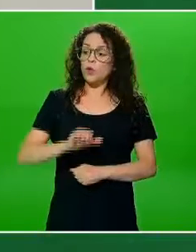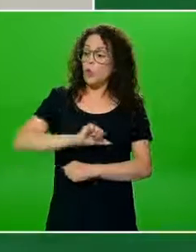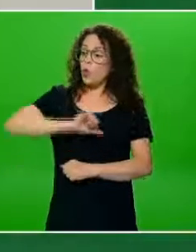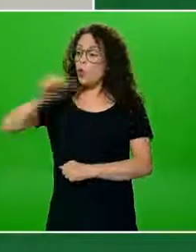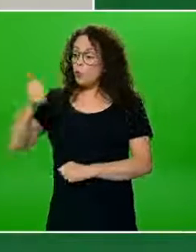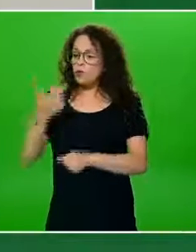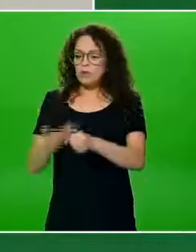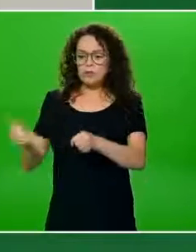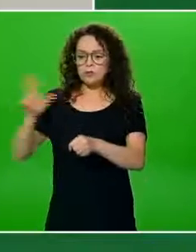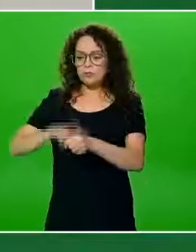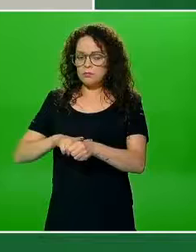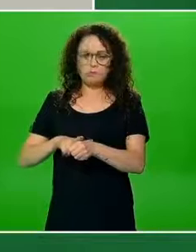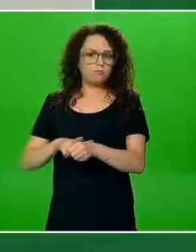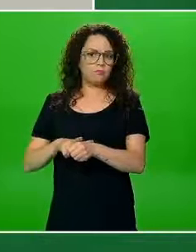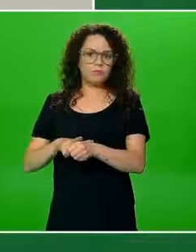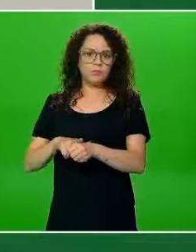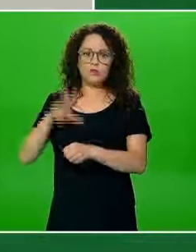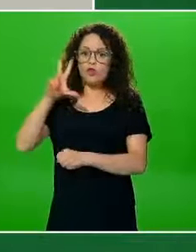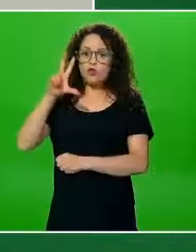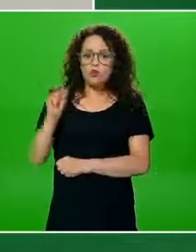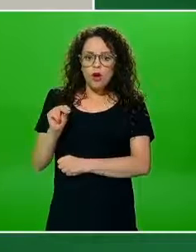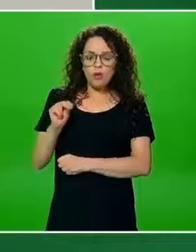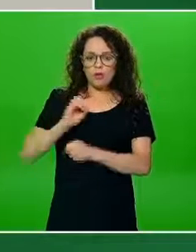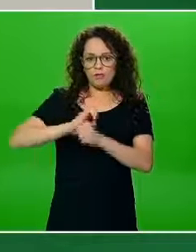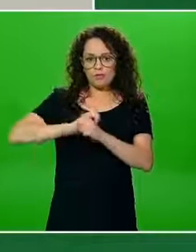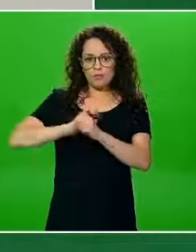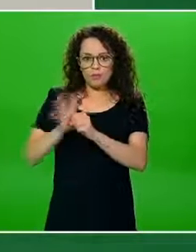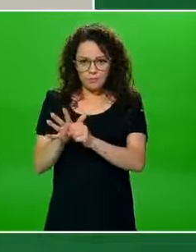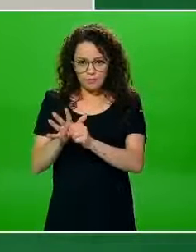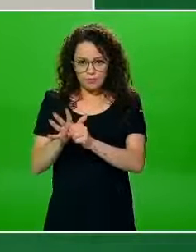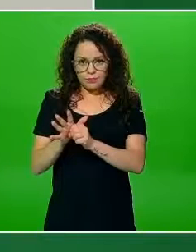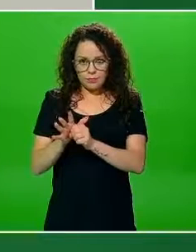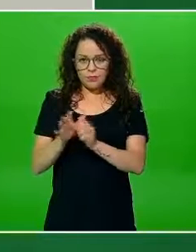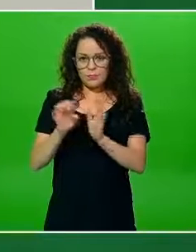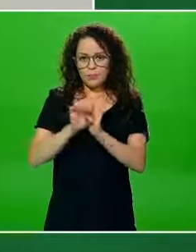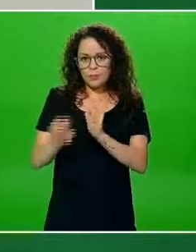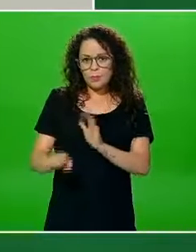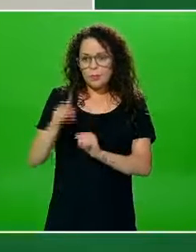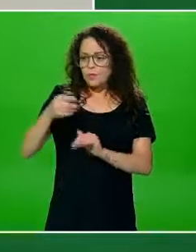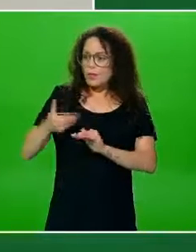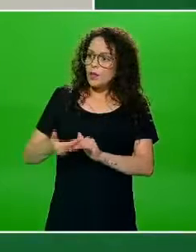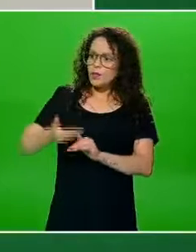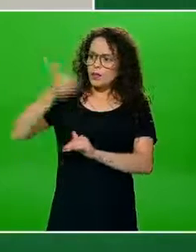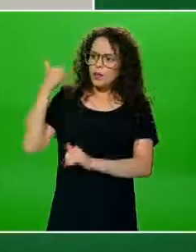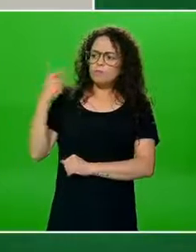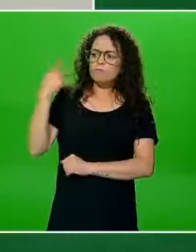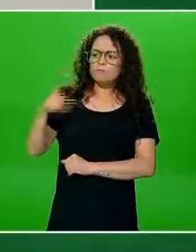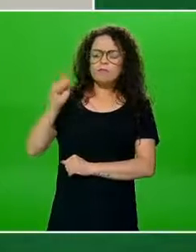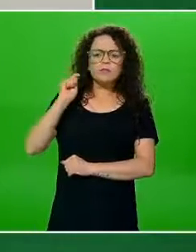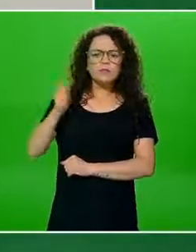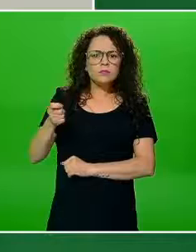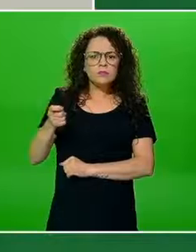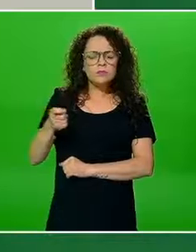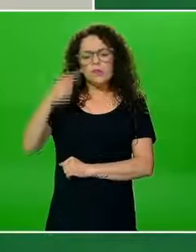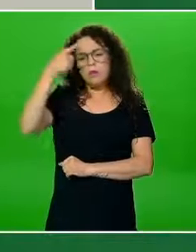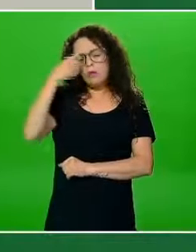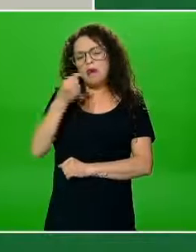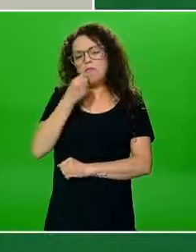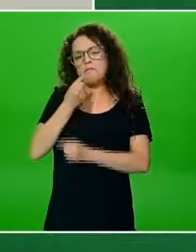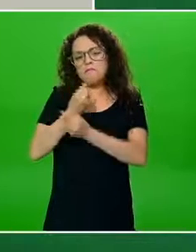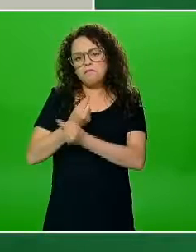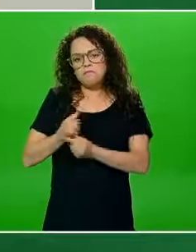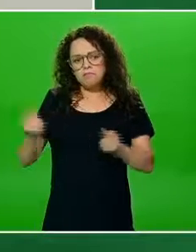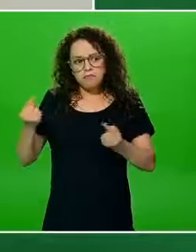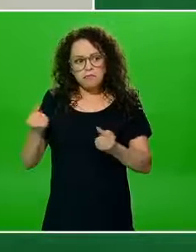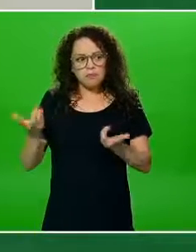decir, hospitales que por su, digamos, a lo mejor enfoque desde un principio, porque eran hospitales materno-infantiles, porque